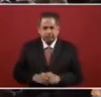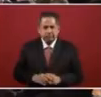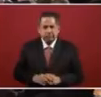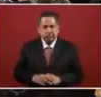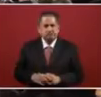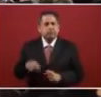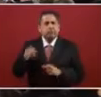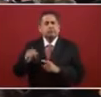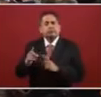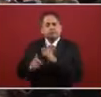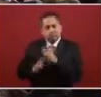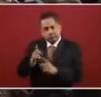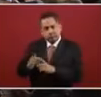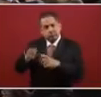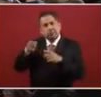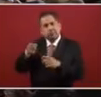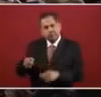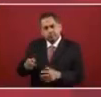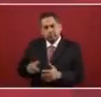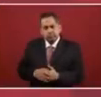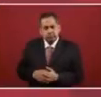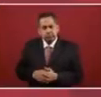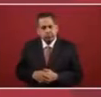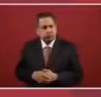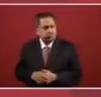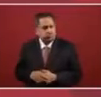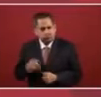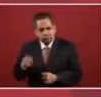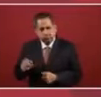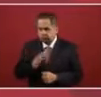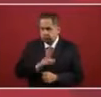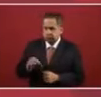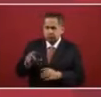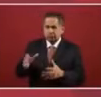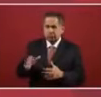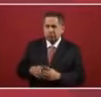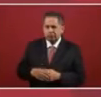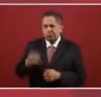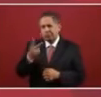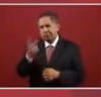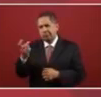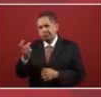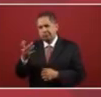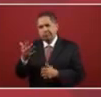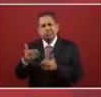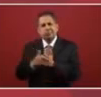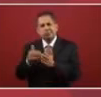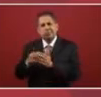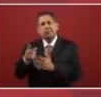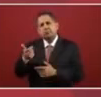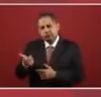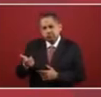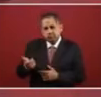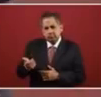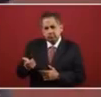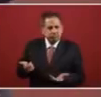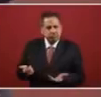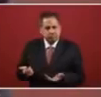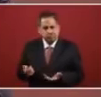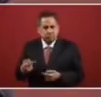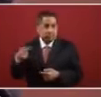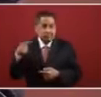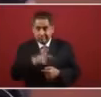En el caso de los deportistas fueron alrededor de 250 millones de pesos. Acá